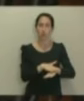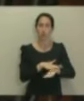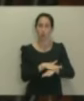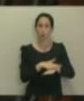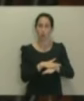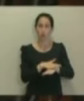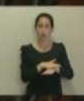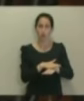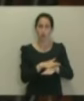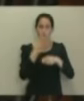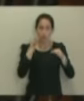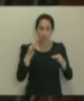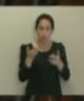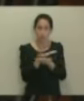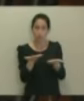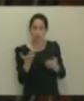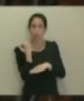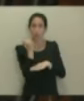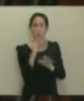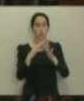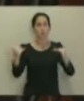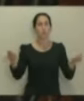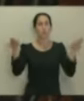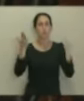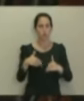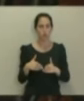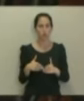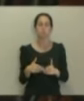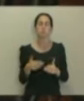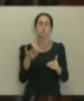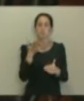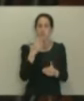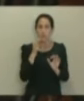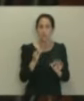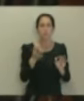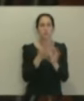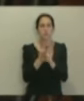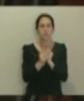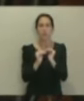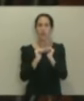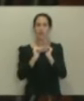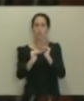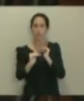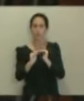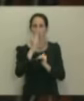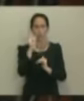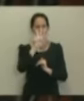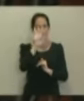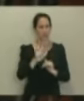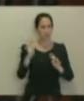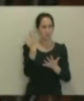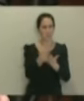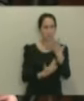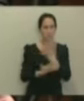tienen la confianza de la Cámara. Genera una ficción de estabilidad, una absoluta ficción de estabilidad, porque confunde la